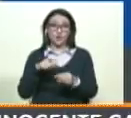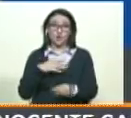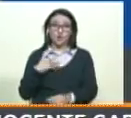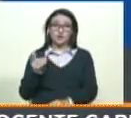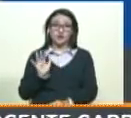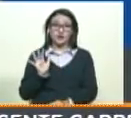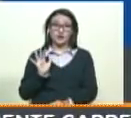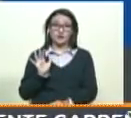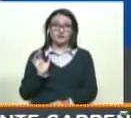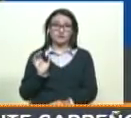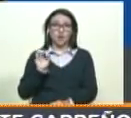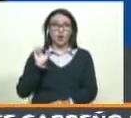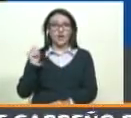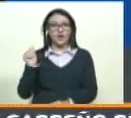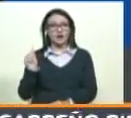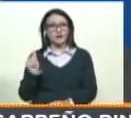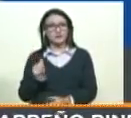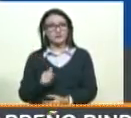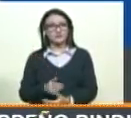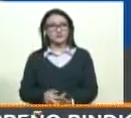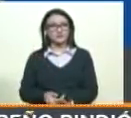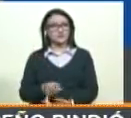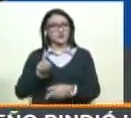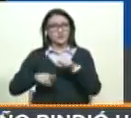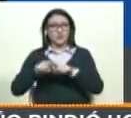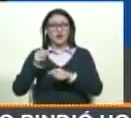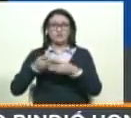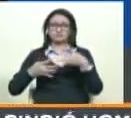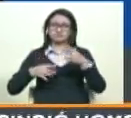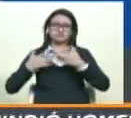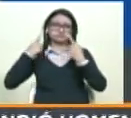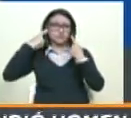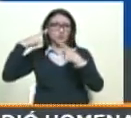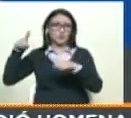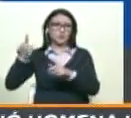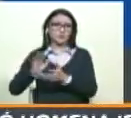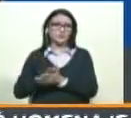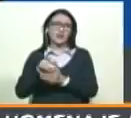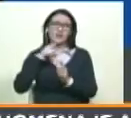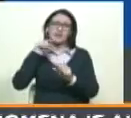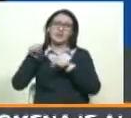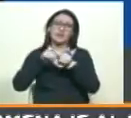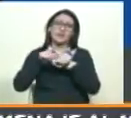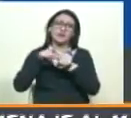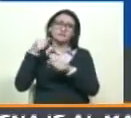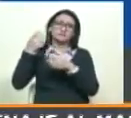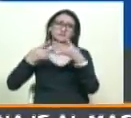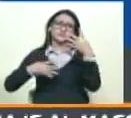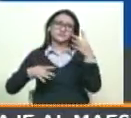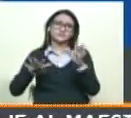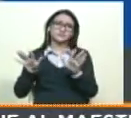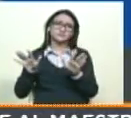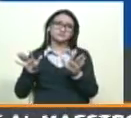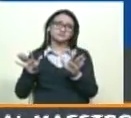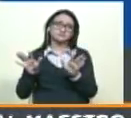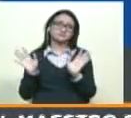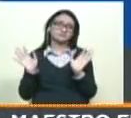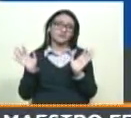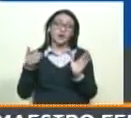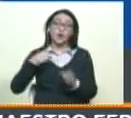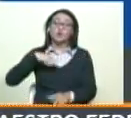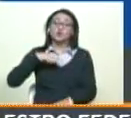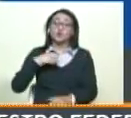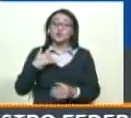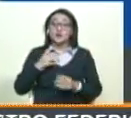de los Estados Americanos. De manera que todo lo demás que hagan es adjetivo, todo lo demás que hagan es accesorio. Nosotros